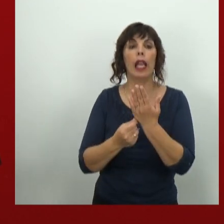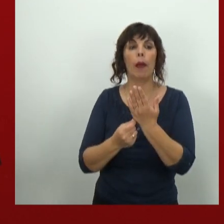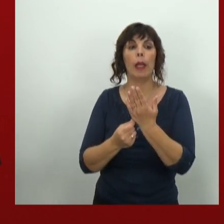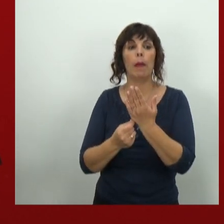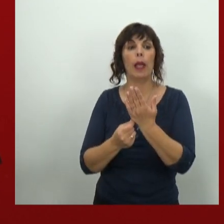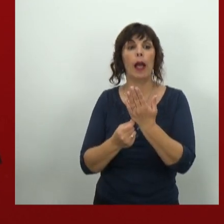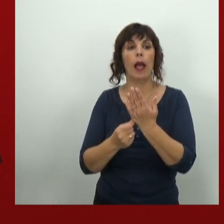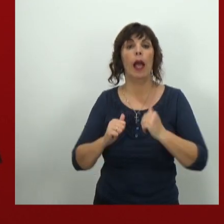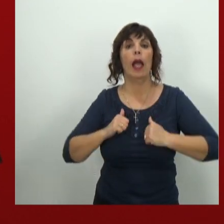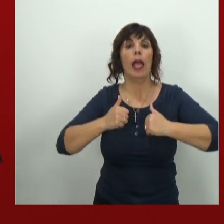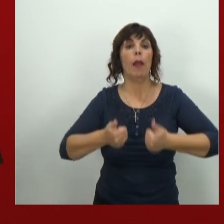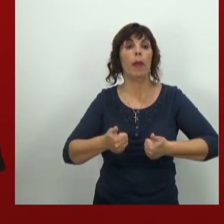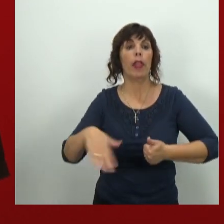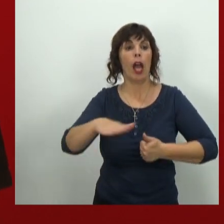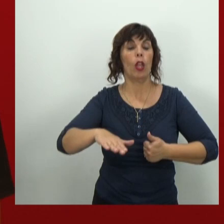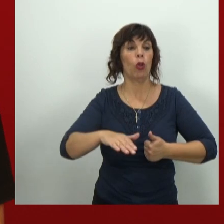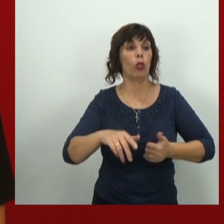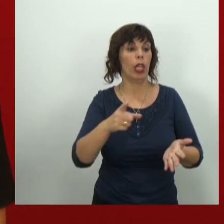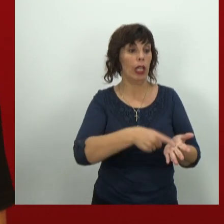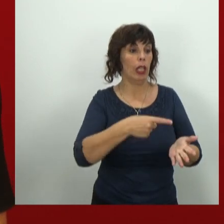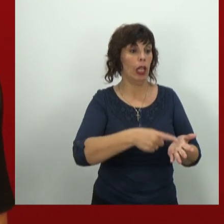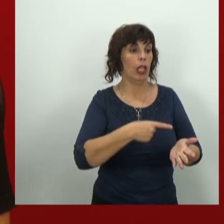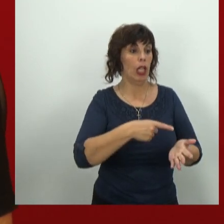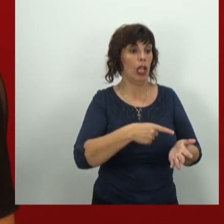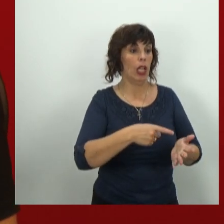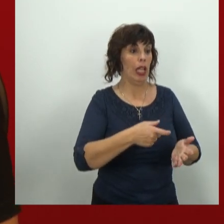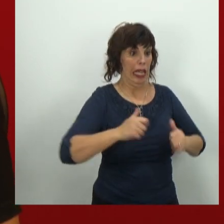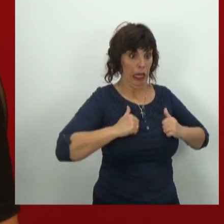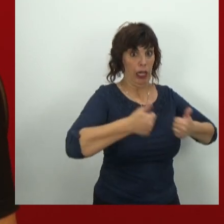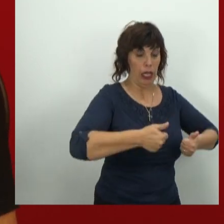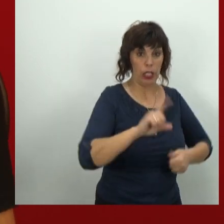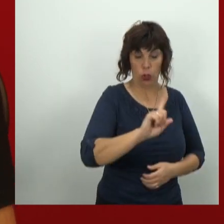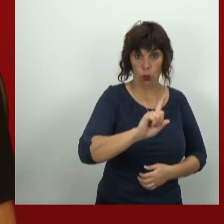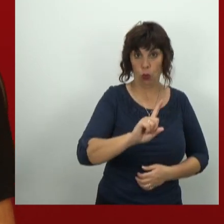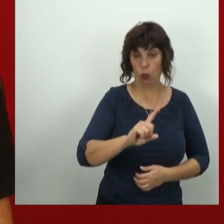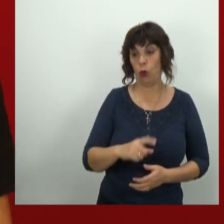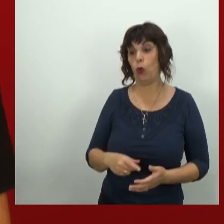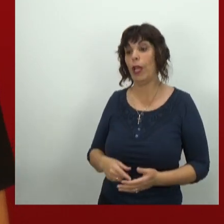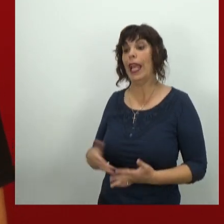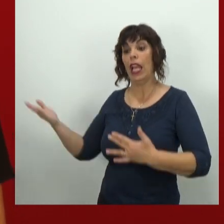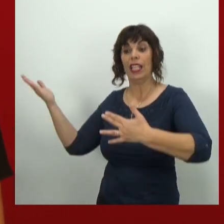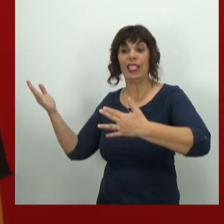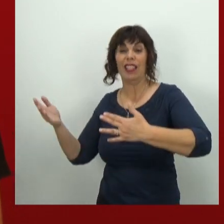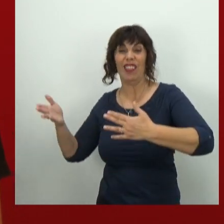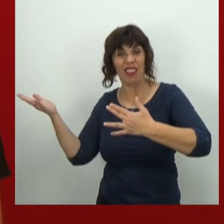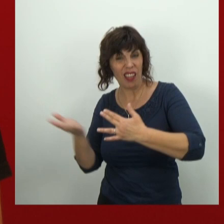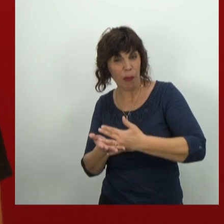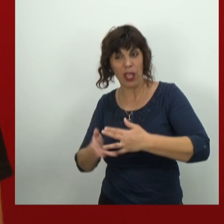Génesis. Son esos tres versículos de Juan 1, versículo